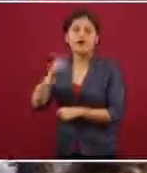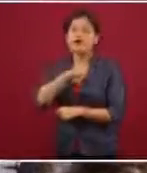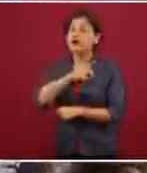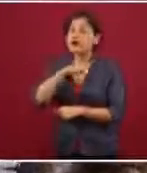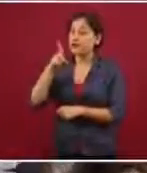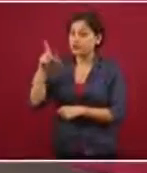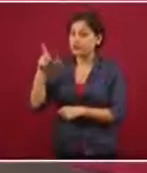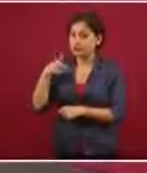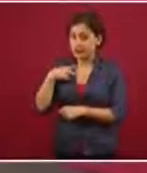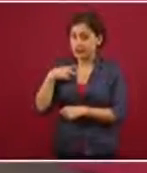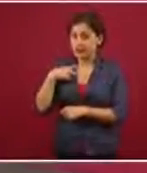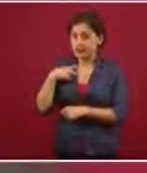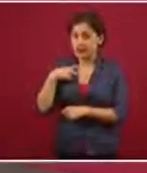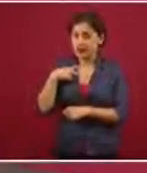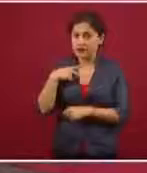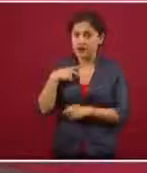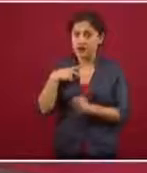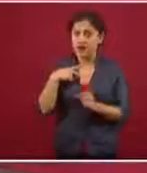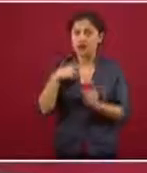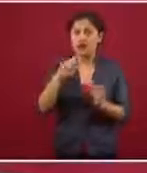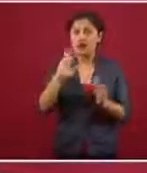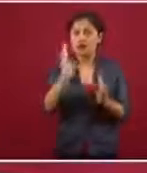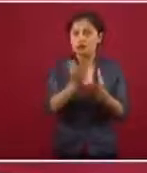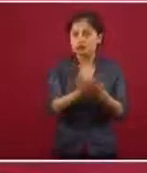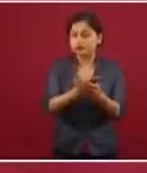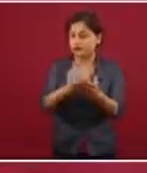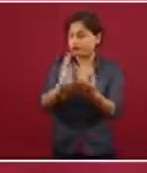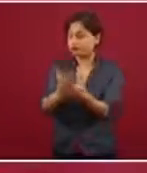que se van